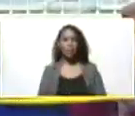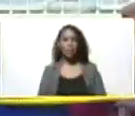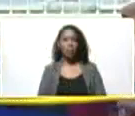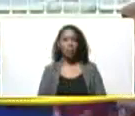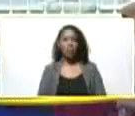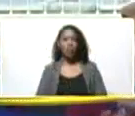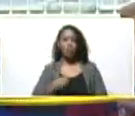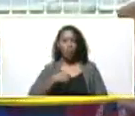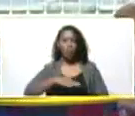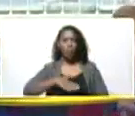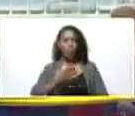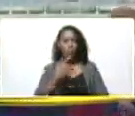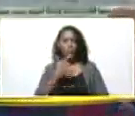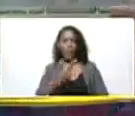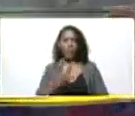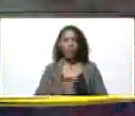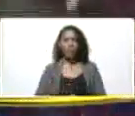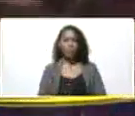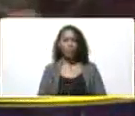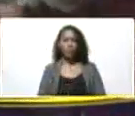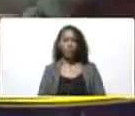Yo pudiera decir,